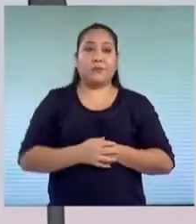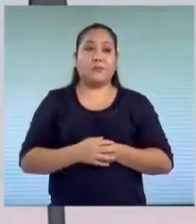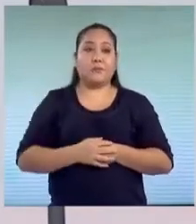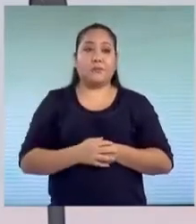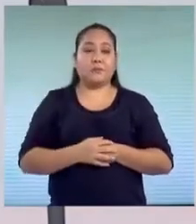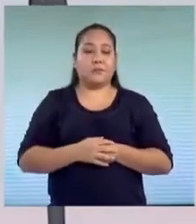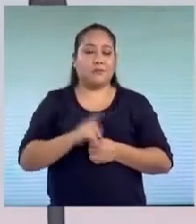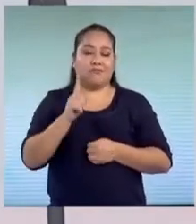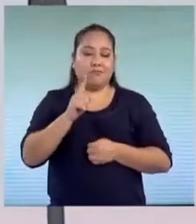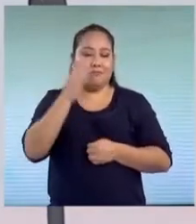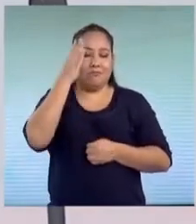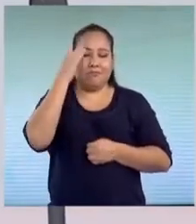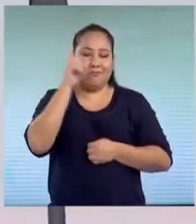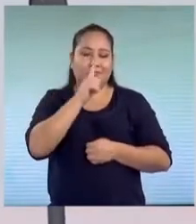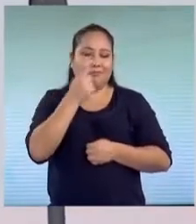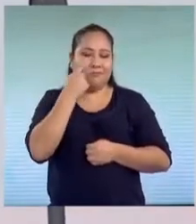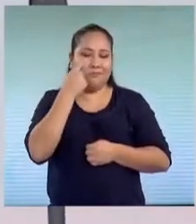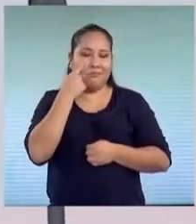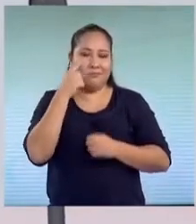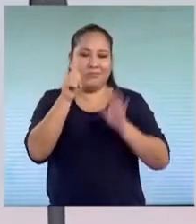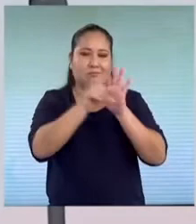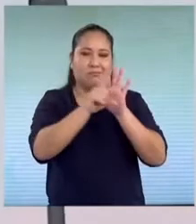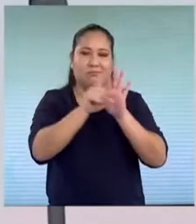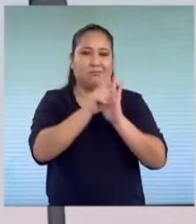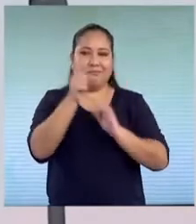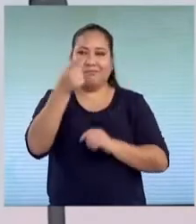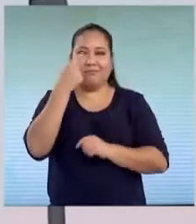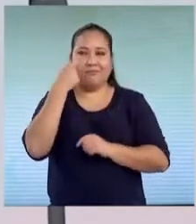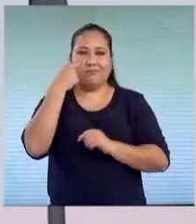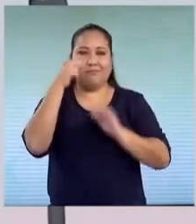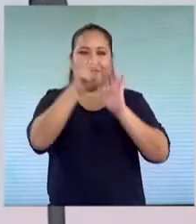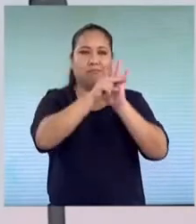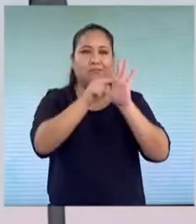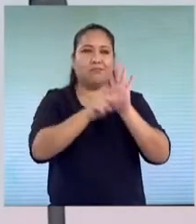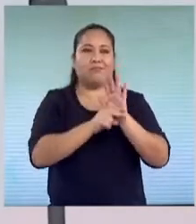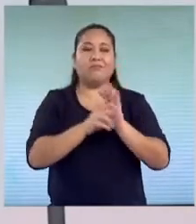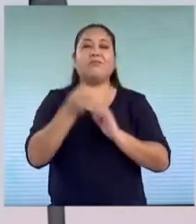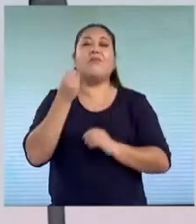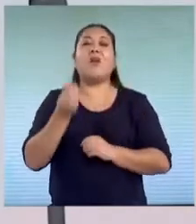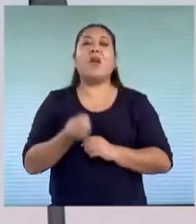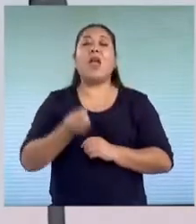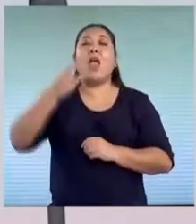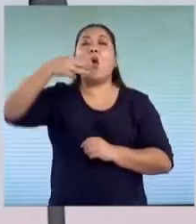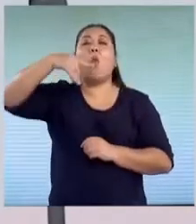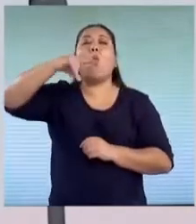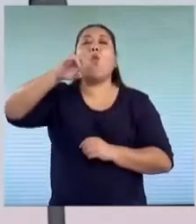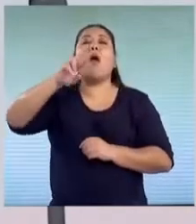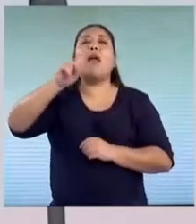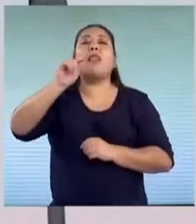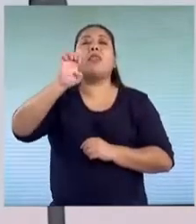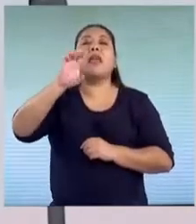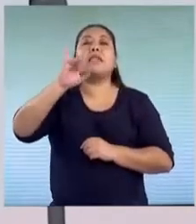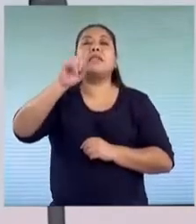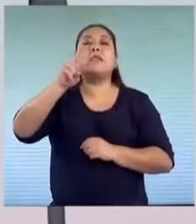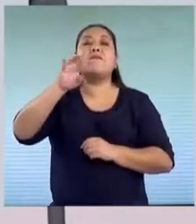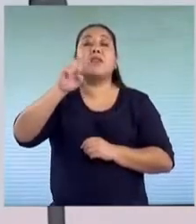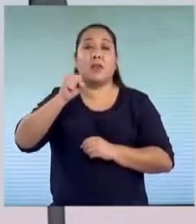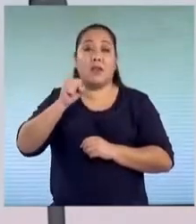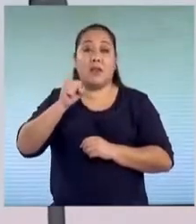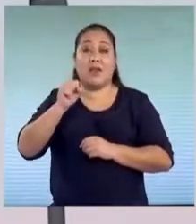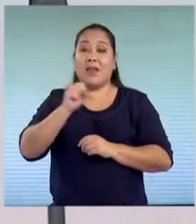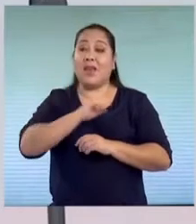que desconoce de las leyes y las normas, porque la muerte civil se aprobó en